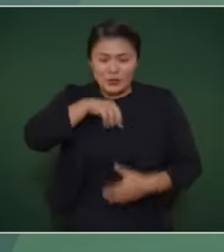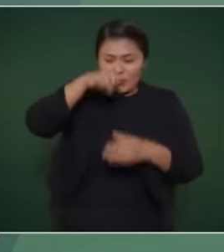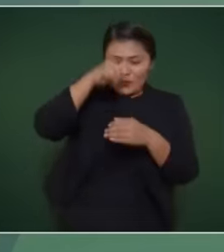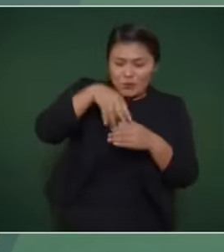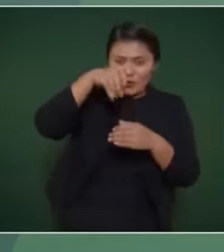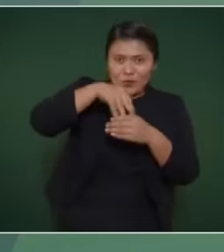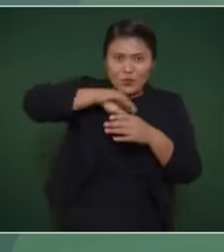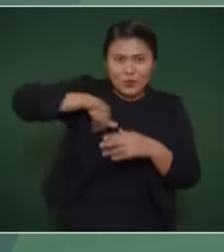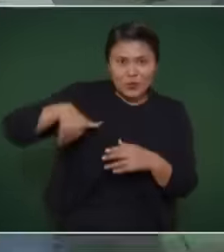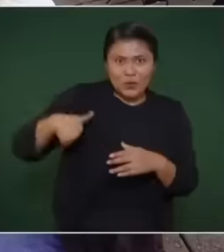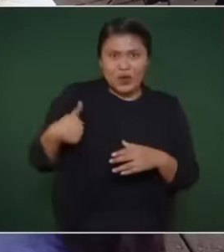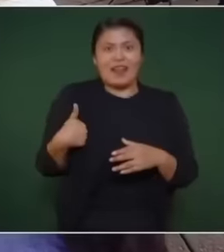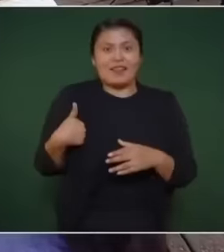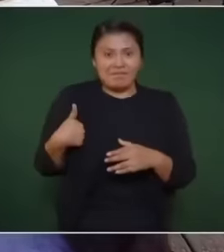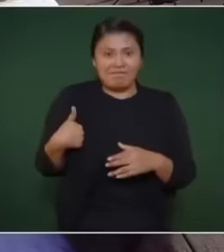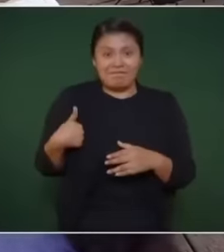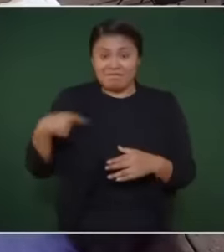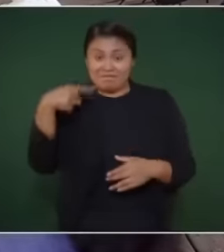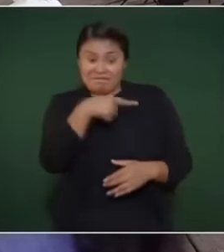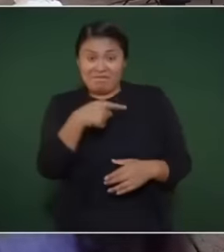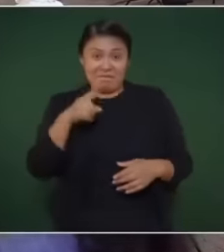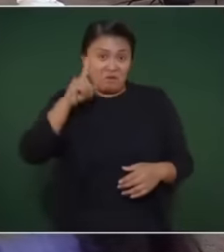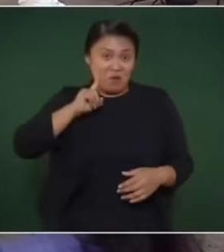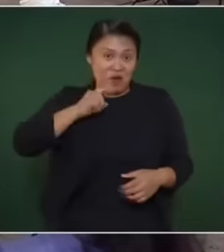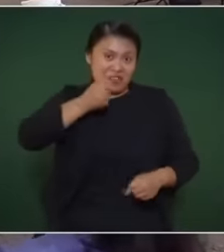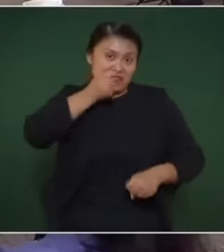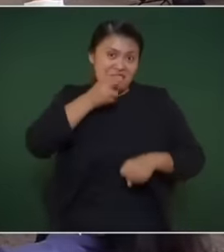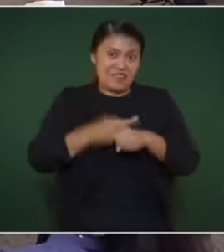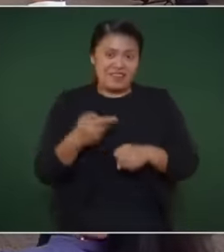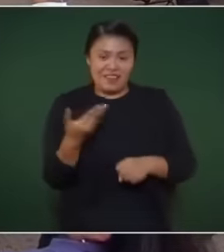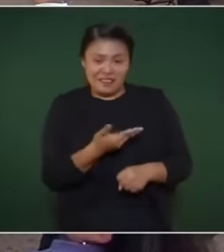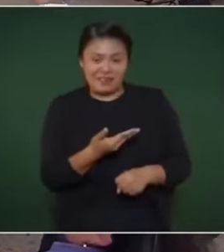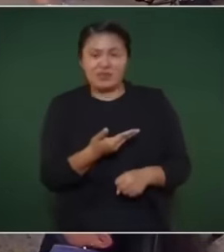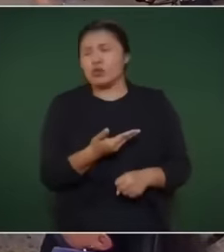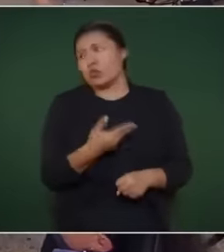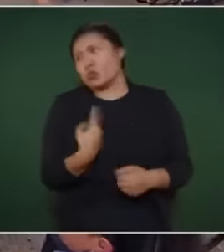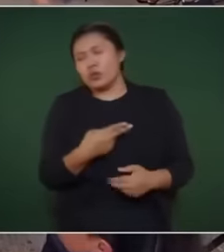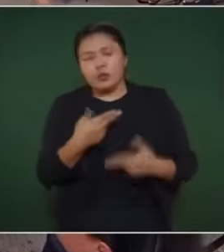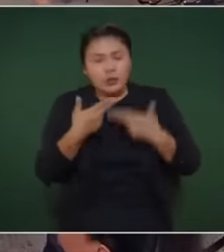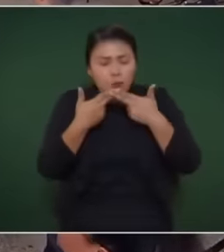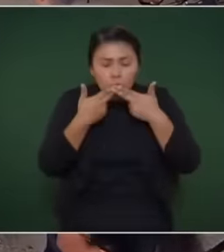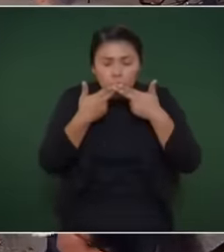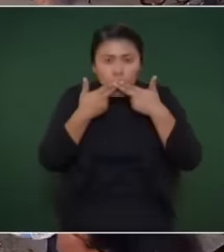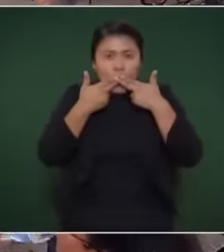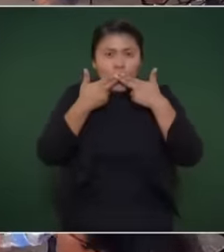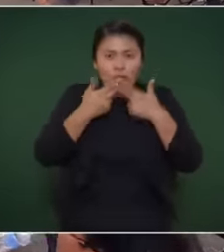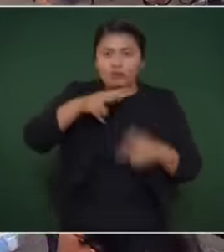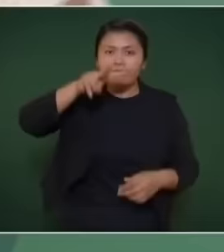la intervención de esta secretaria por esos